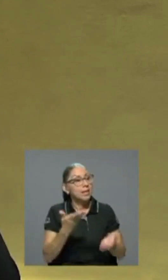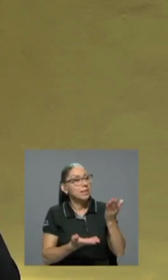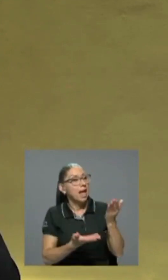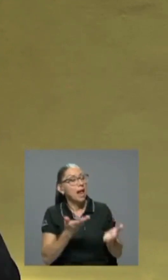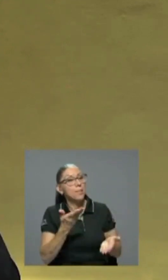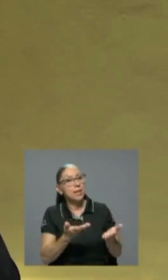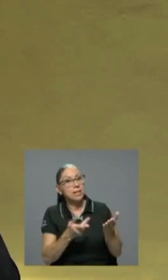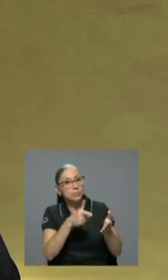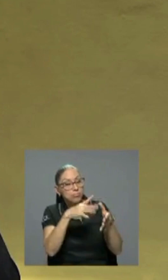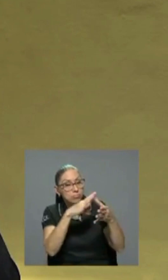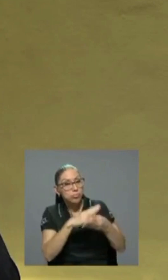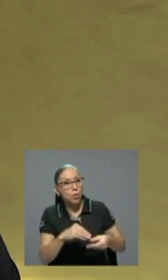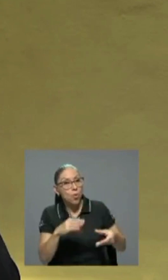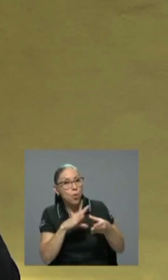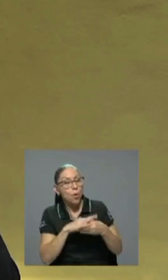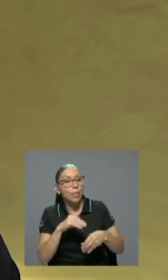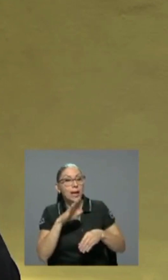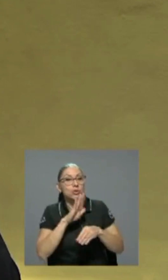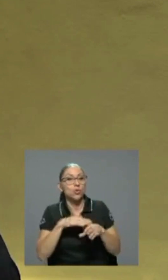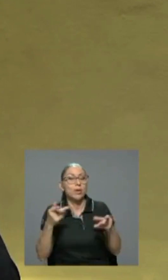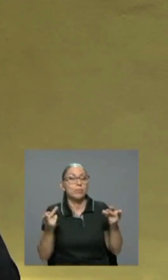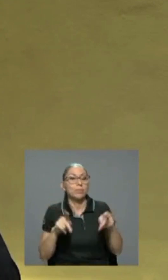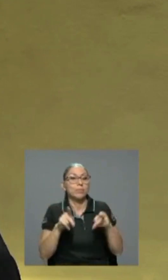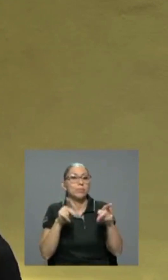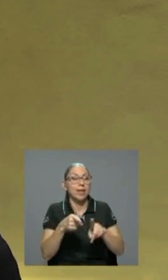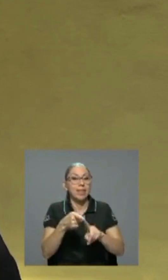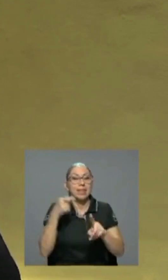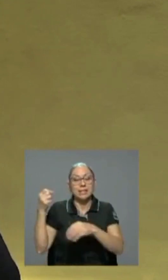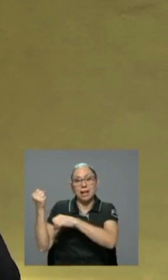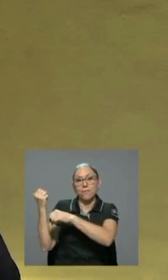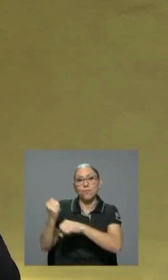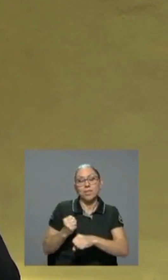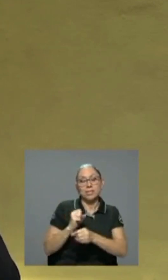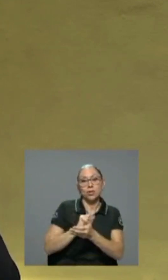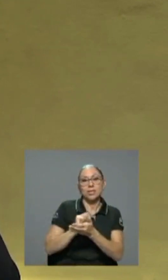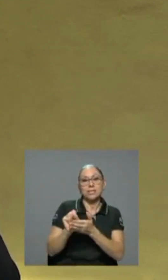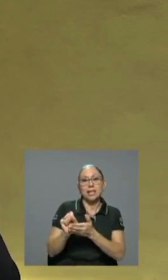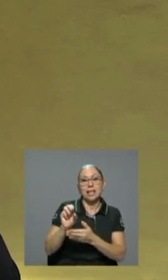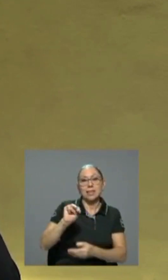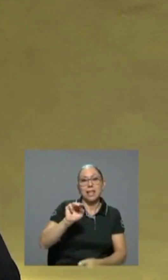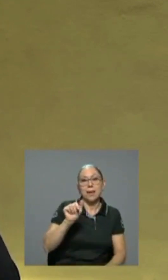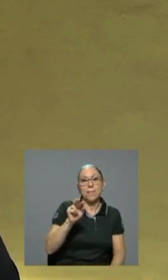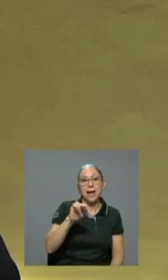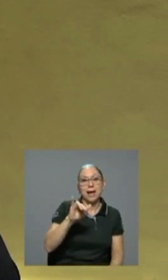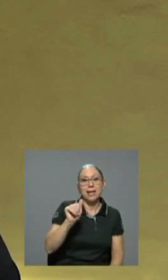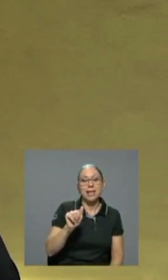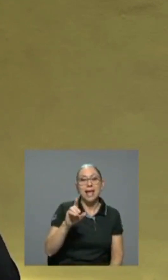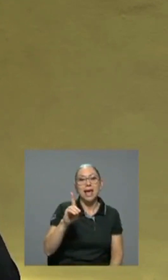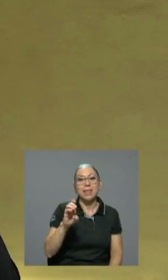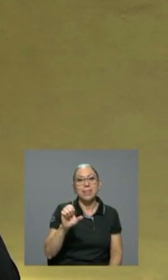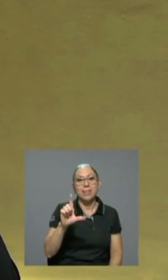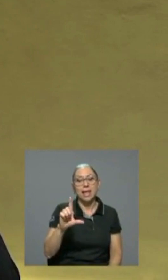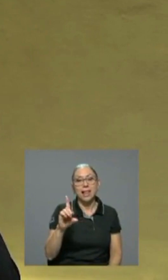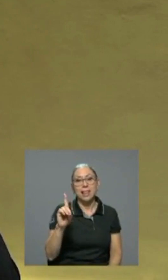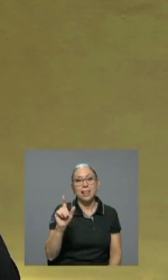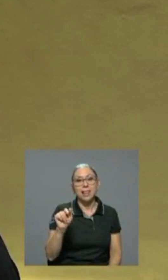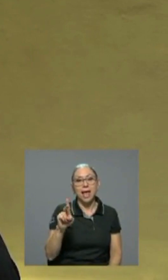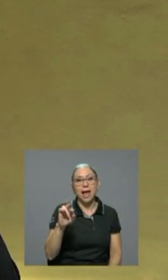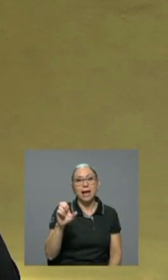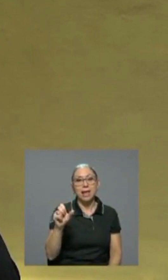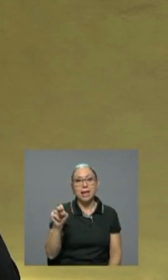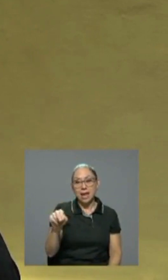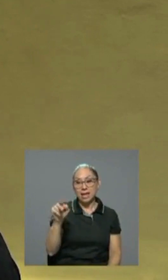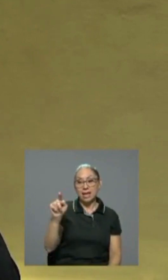de los hechos desde la fundación de Santa María del Darién, que es la primera